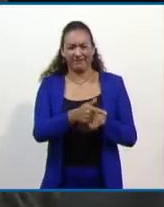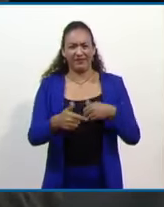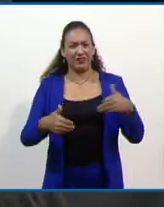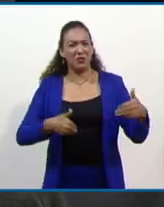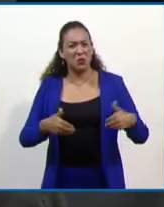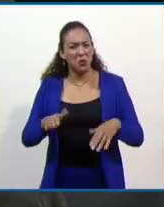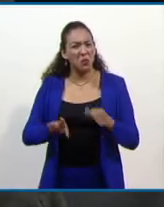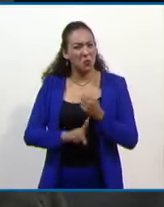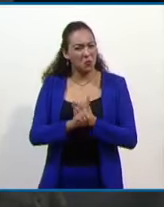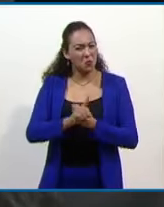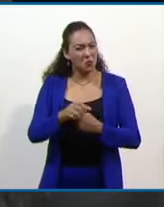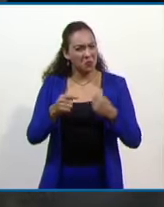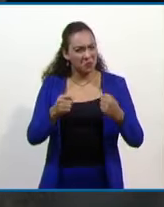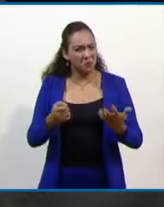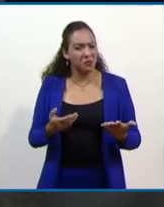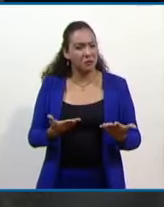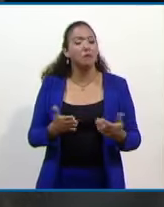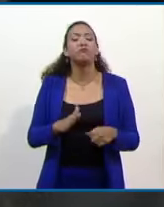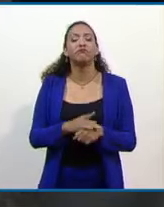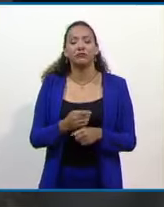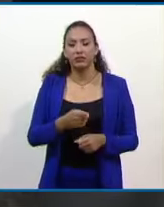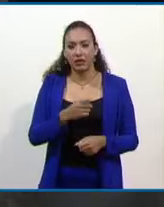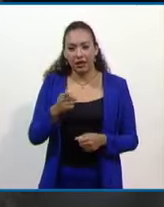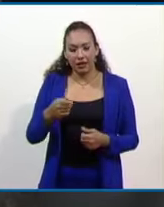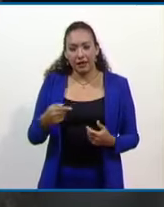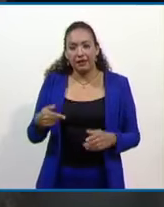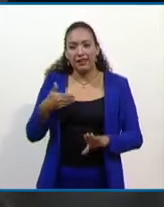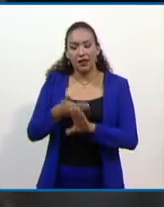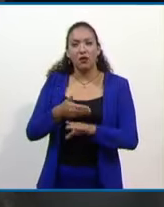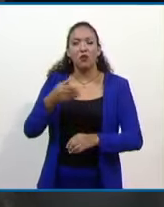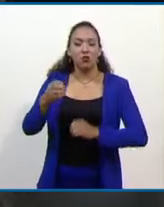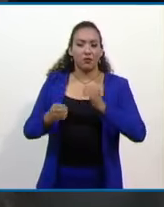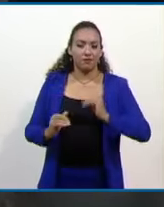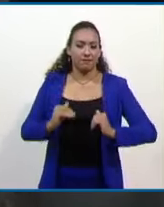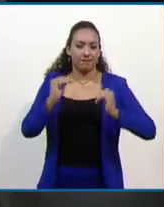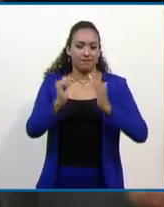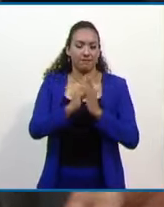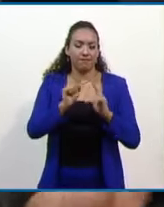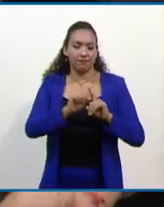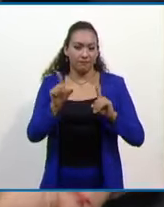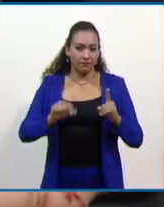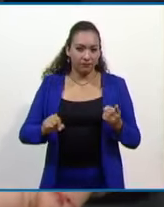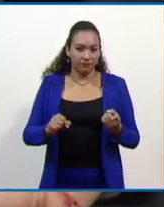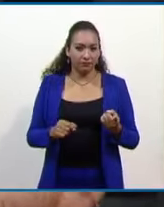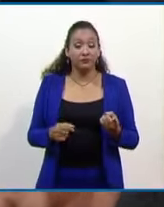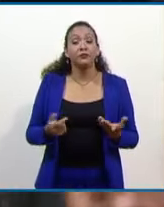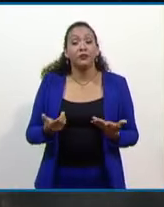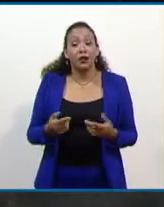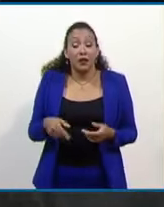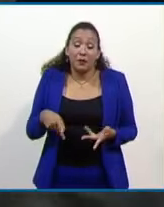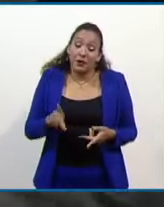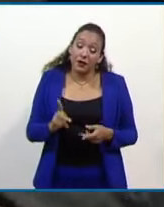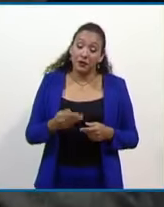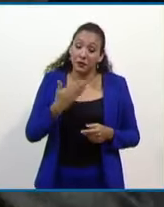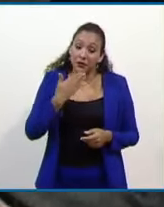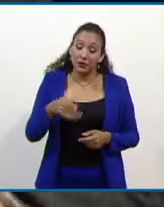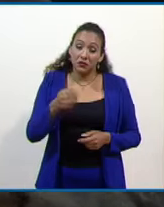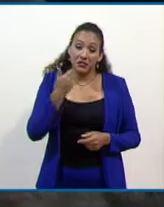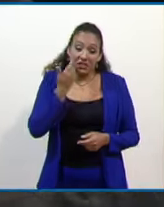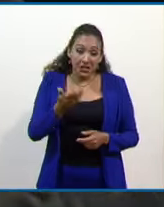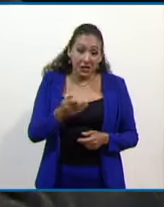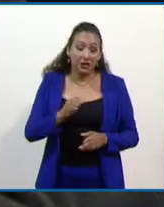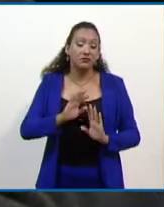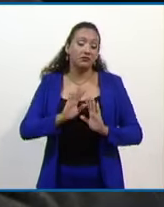es muy conservadora, bueno, lo entendemos perfectamente y que si estamos sujetos a una revocación lo aceptaremos y